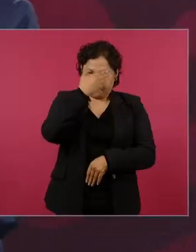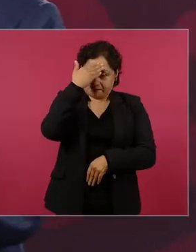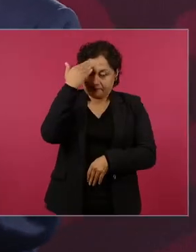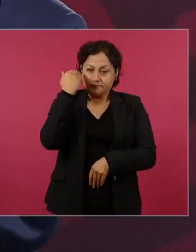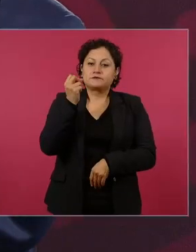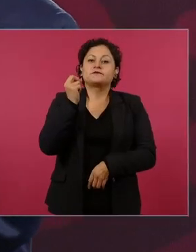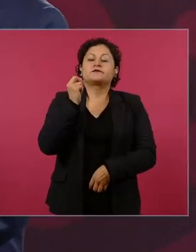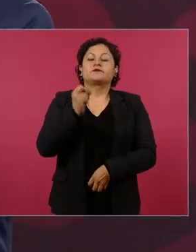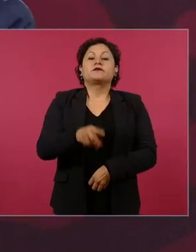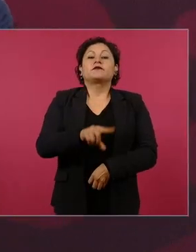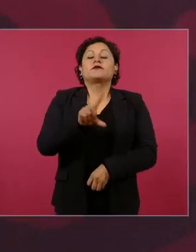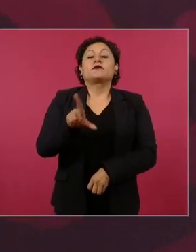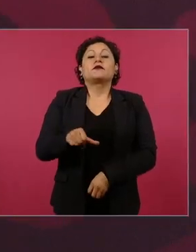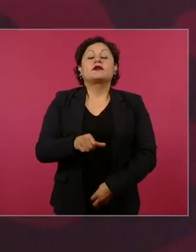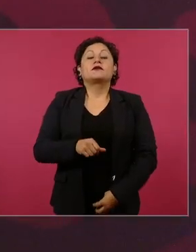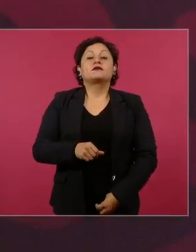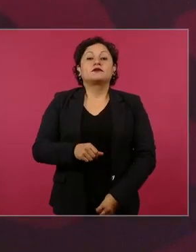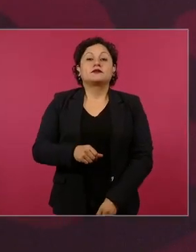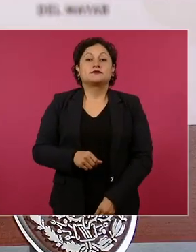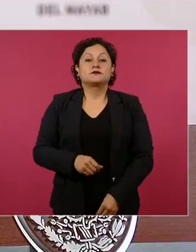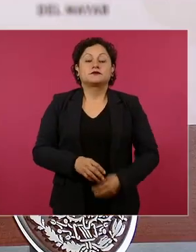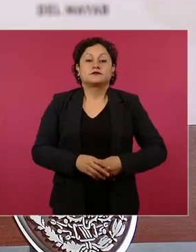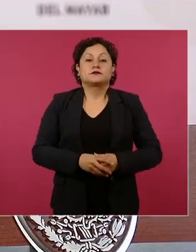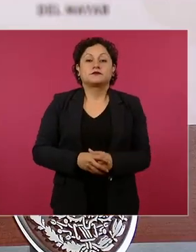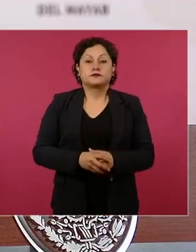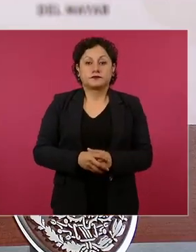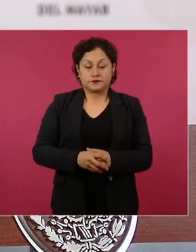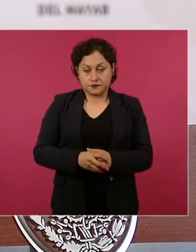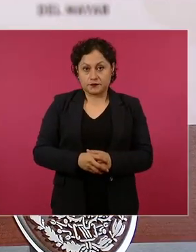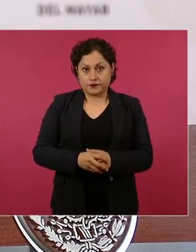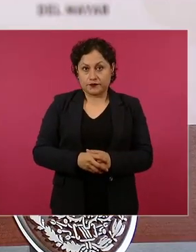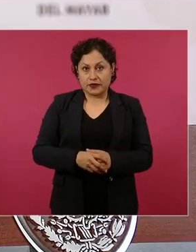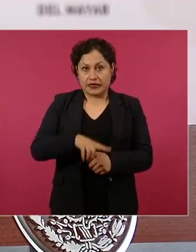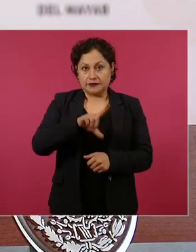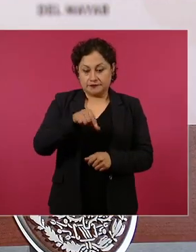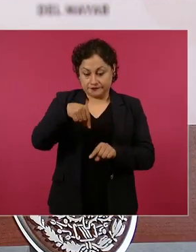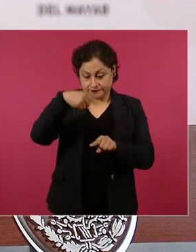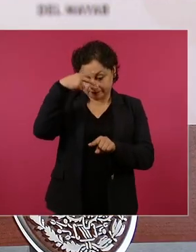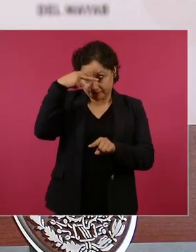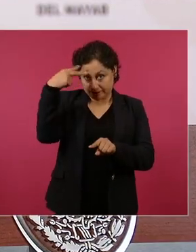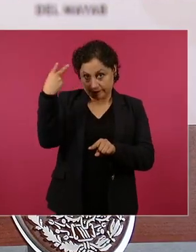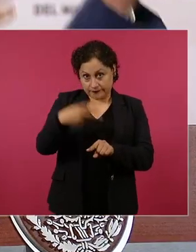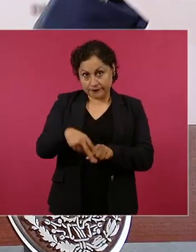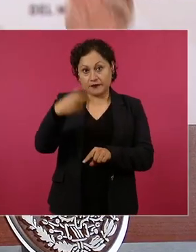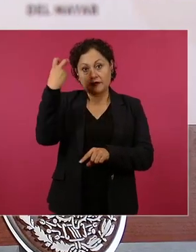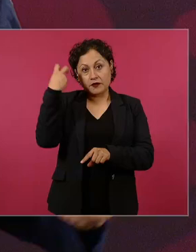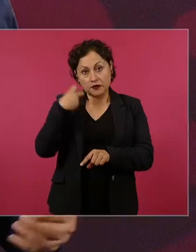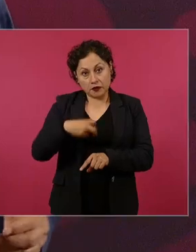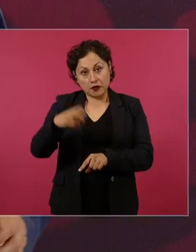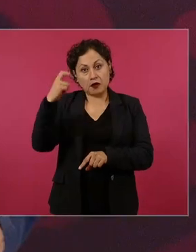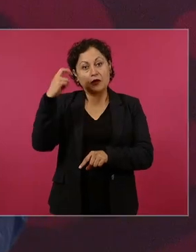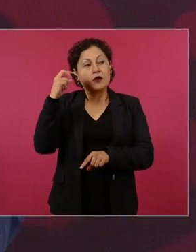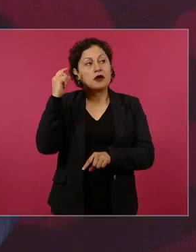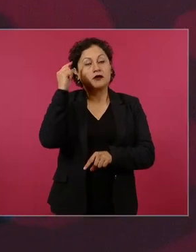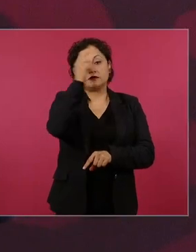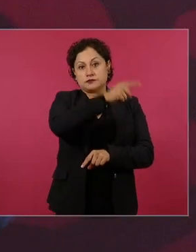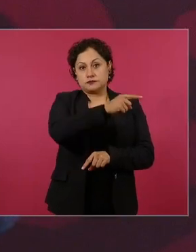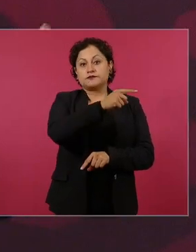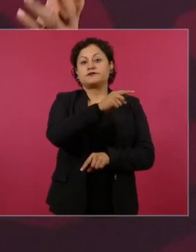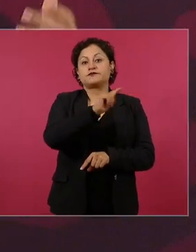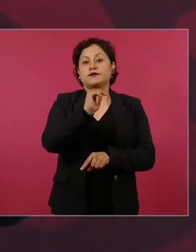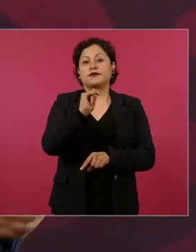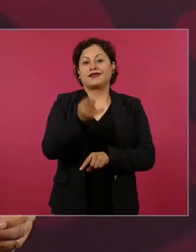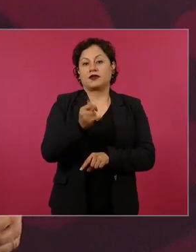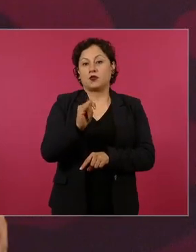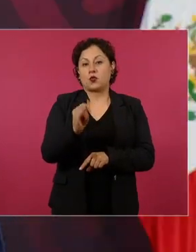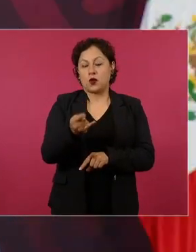y va de México a Tijuana y lo liberan, es el que lo